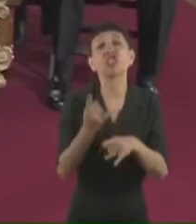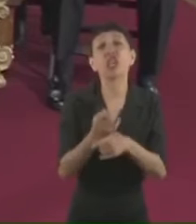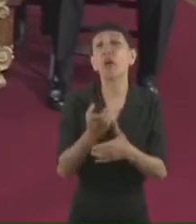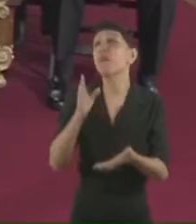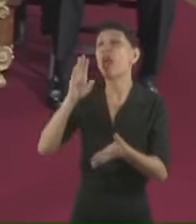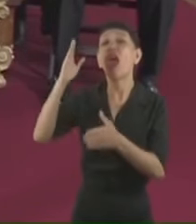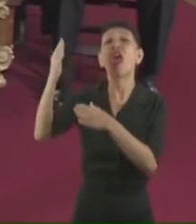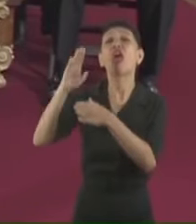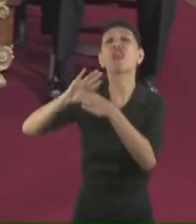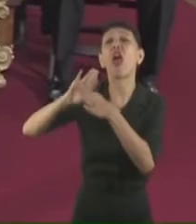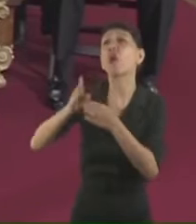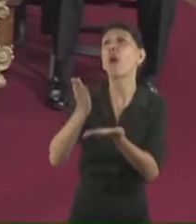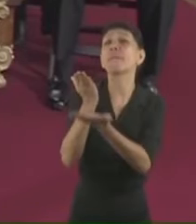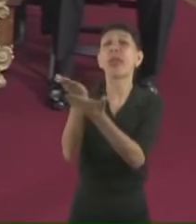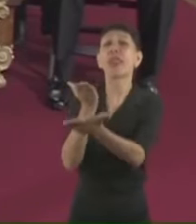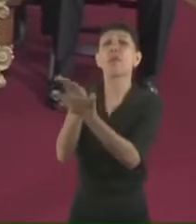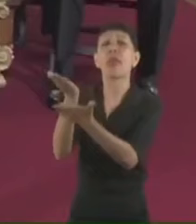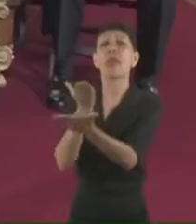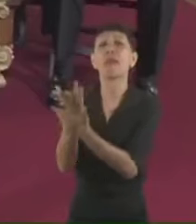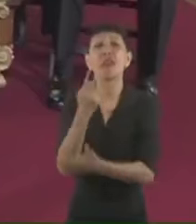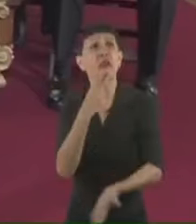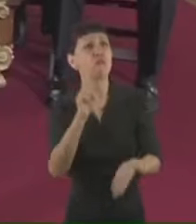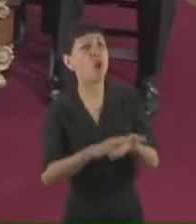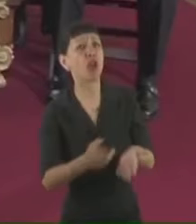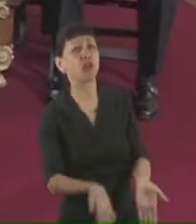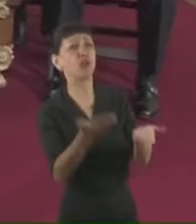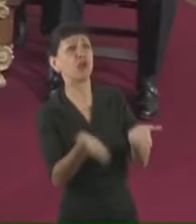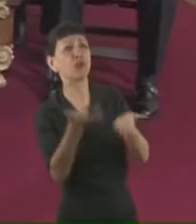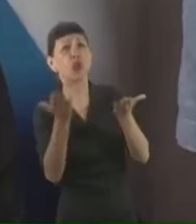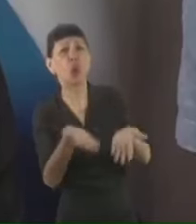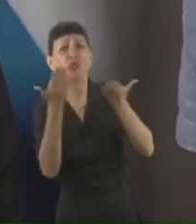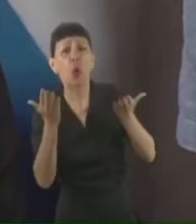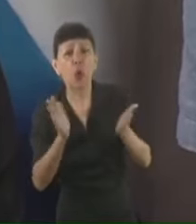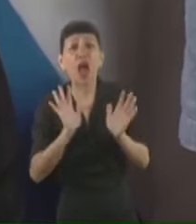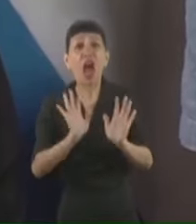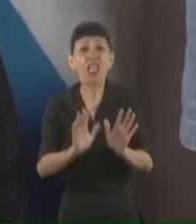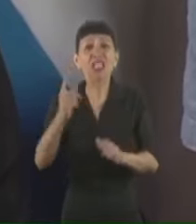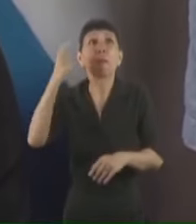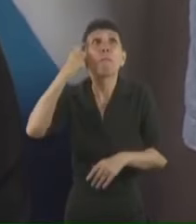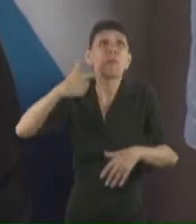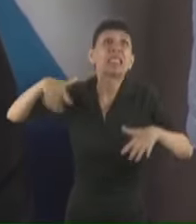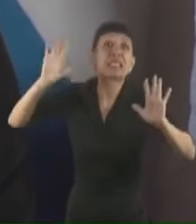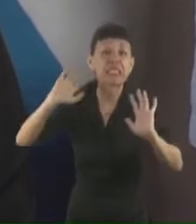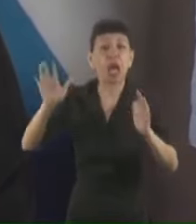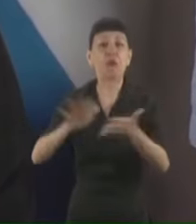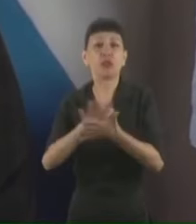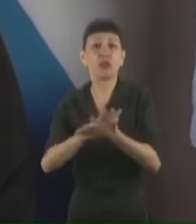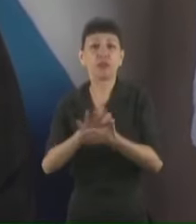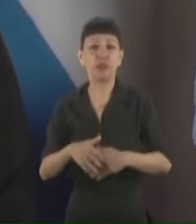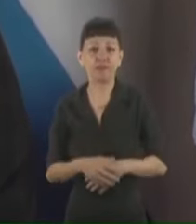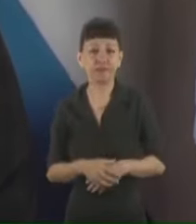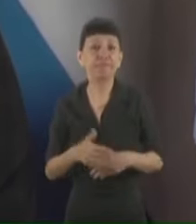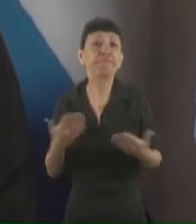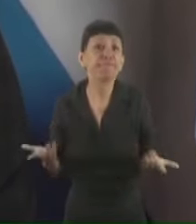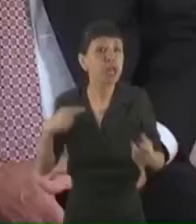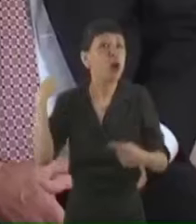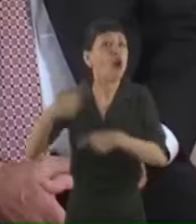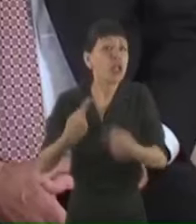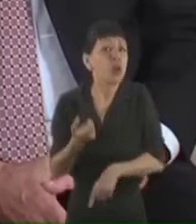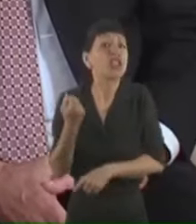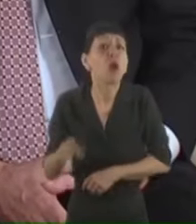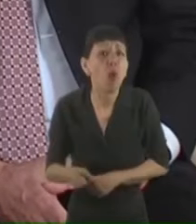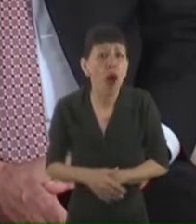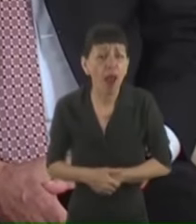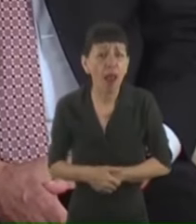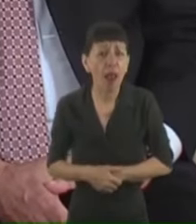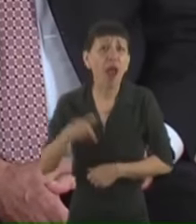consecuencia de esas decisiones es que Argentina es el máximo Def volteador cereal del mundo le hemos quitado 130 a la moneda